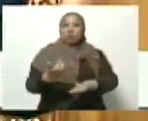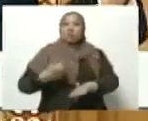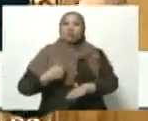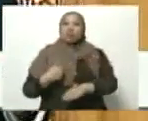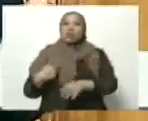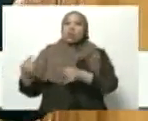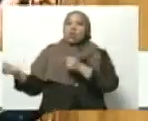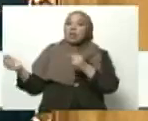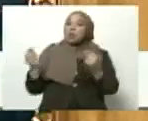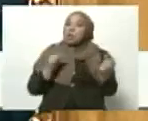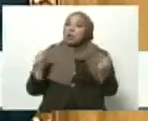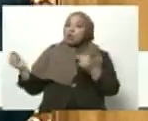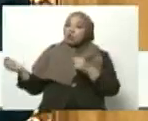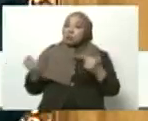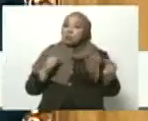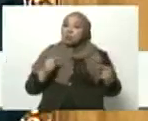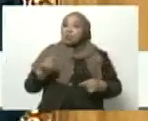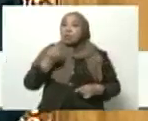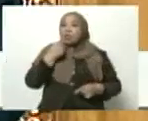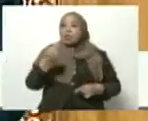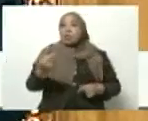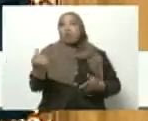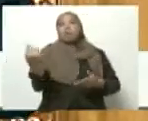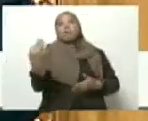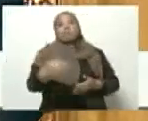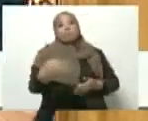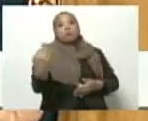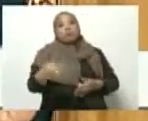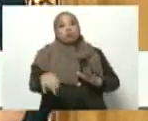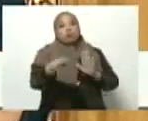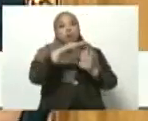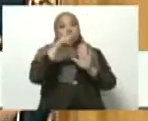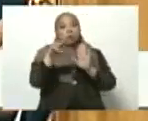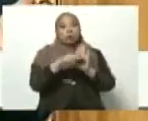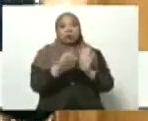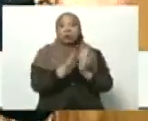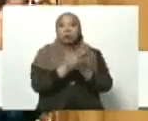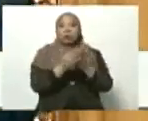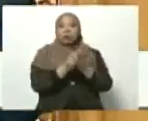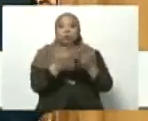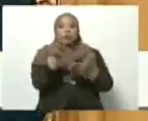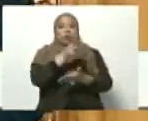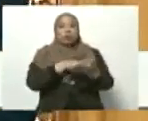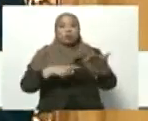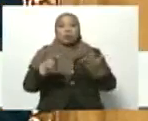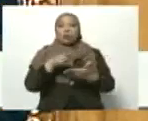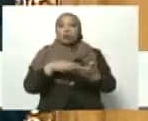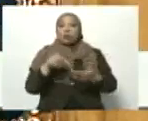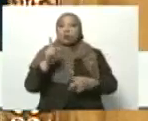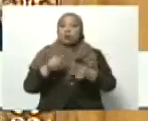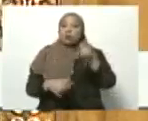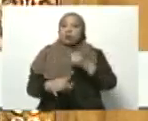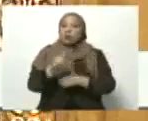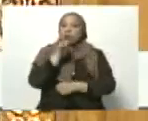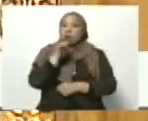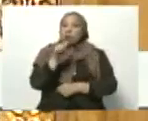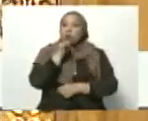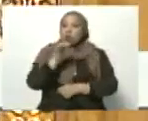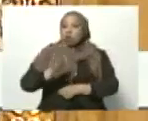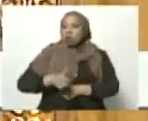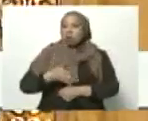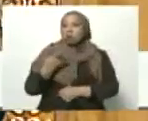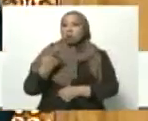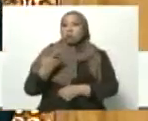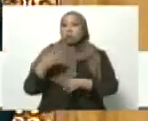con ellos que todo lo que yo dijera ahí era verdad, o sea, no mentía, y ellos me quitaron mucha la información que yo estaría puesta ahí,